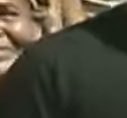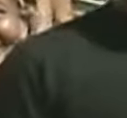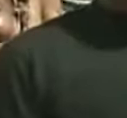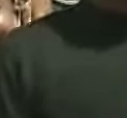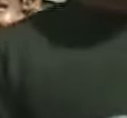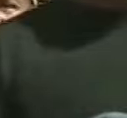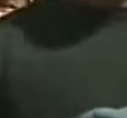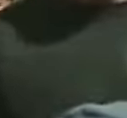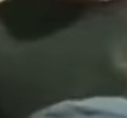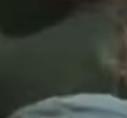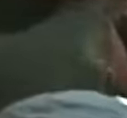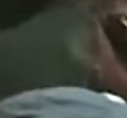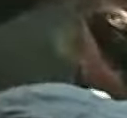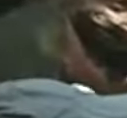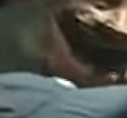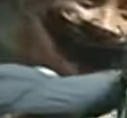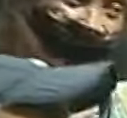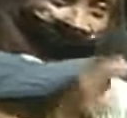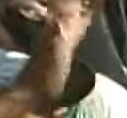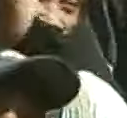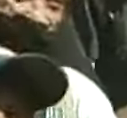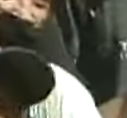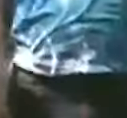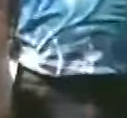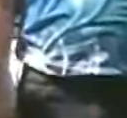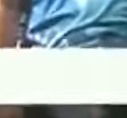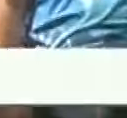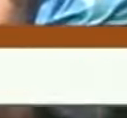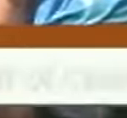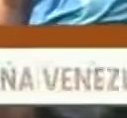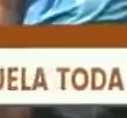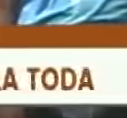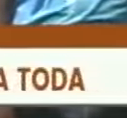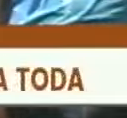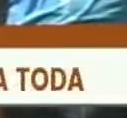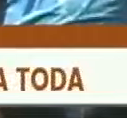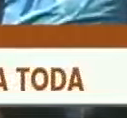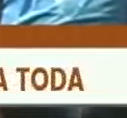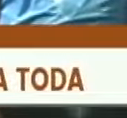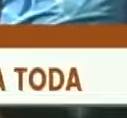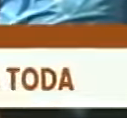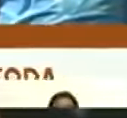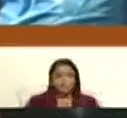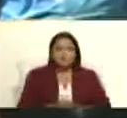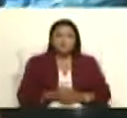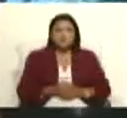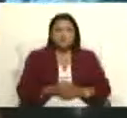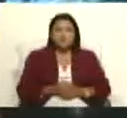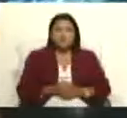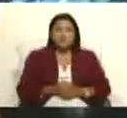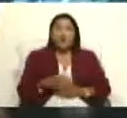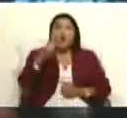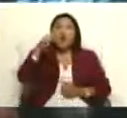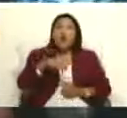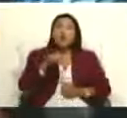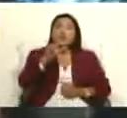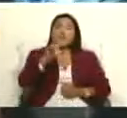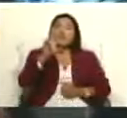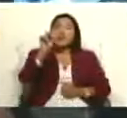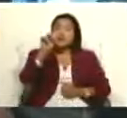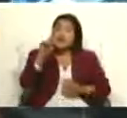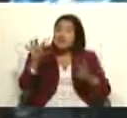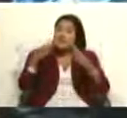un abrazo para todas y para todos no no Hoy es día 30 verdad escuche